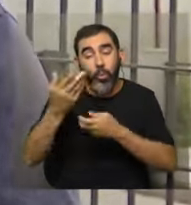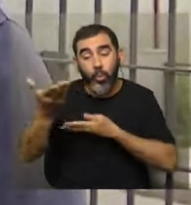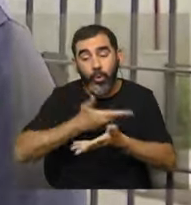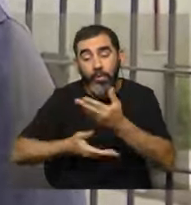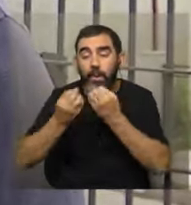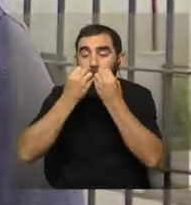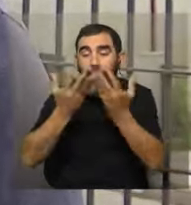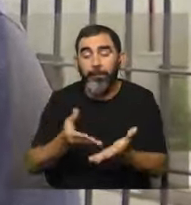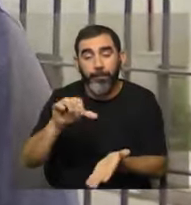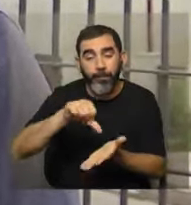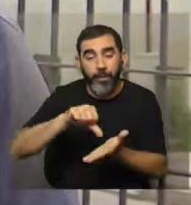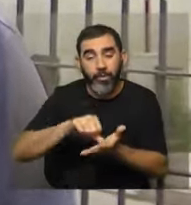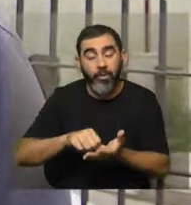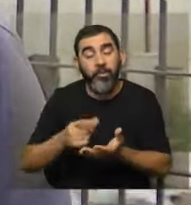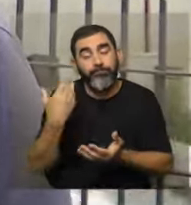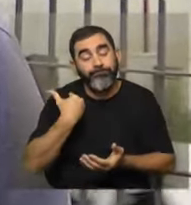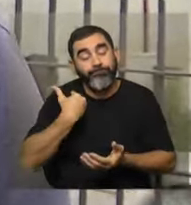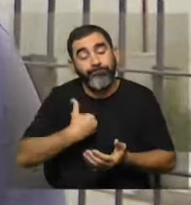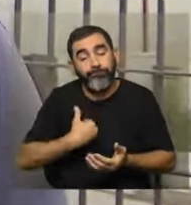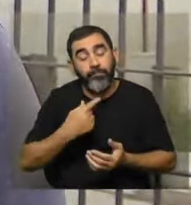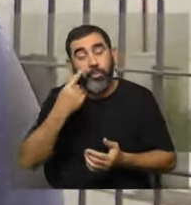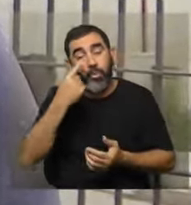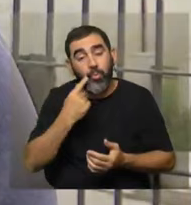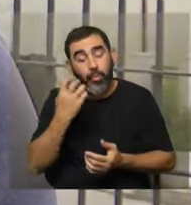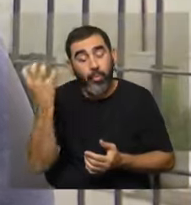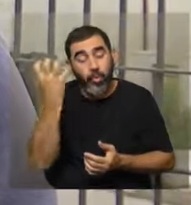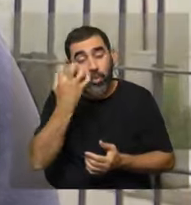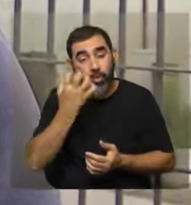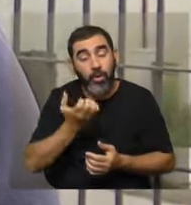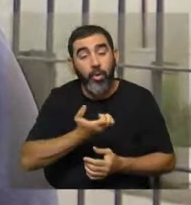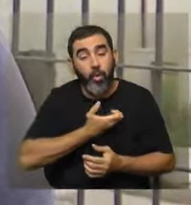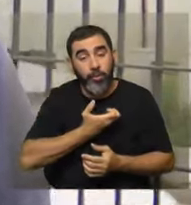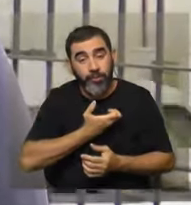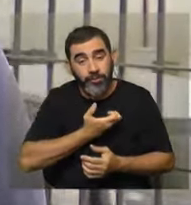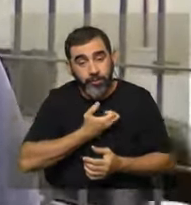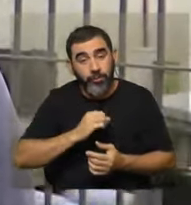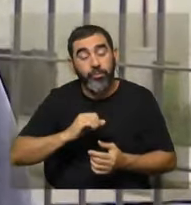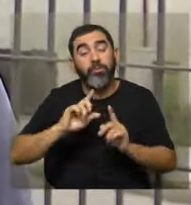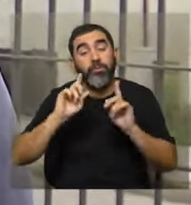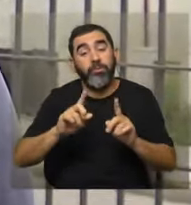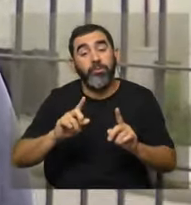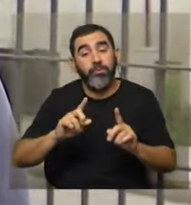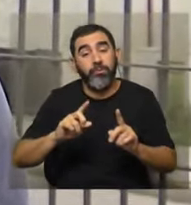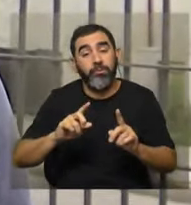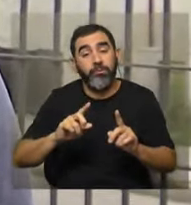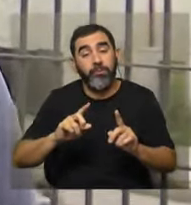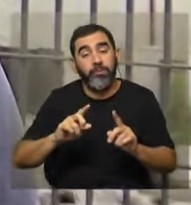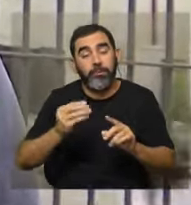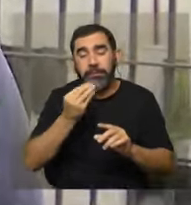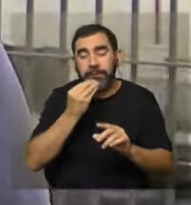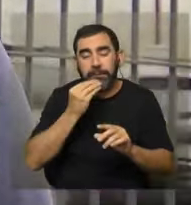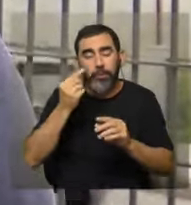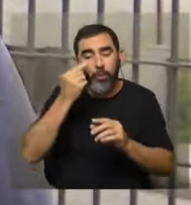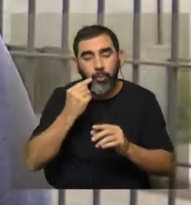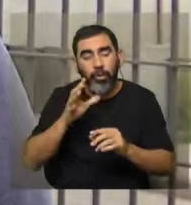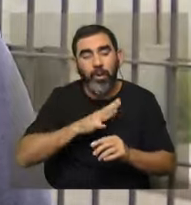esté mejor pero lamentablemente las cifras son terribles en homicidios en lo que tiene que ver con maquillaje de cifras